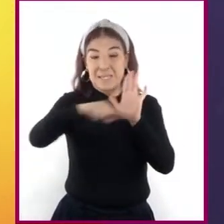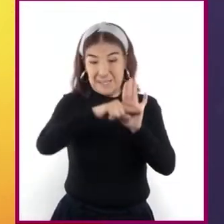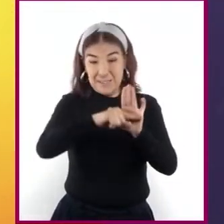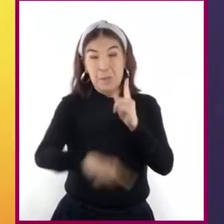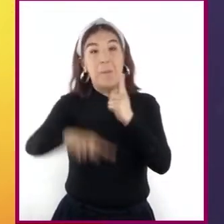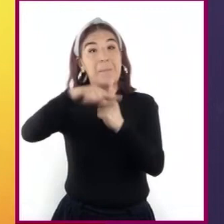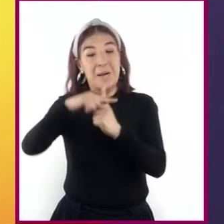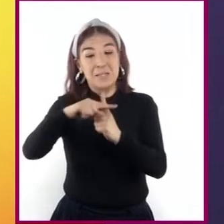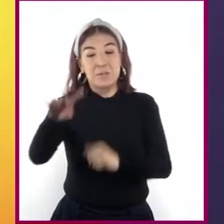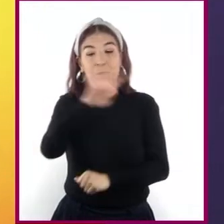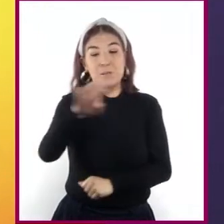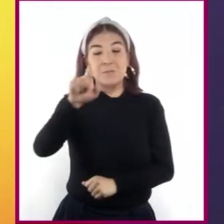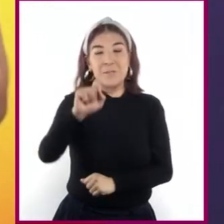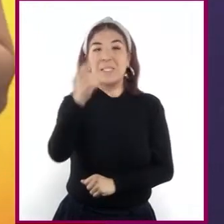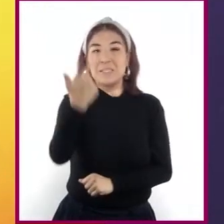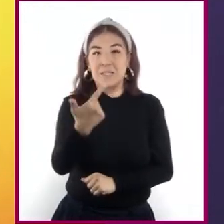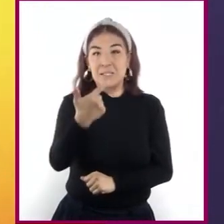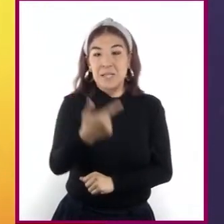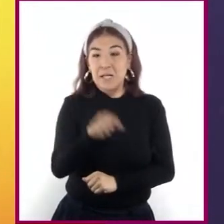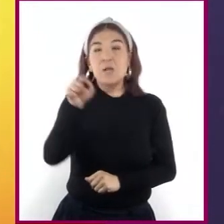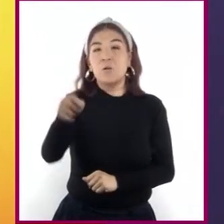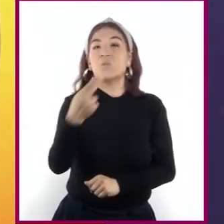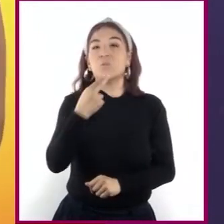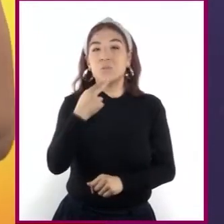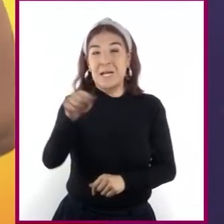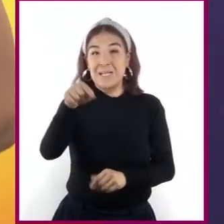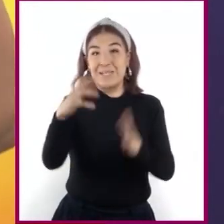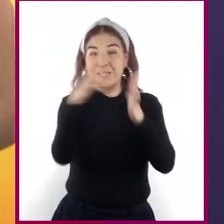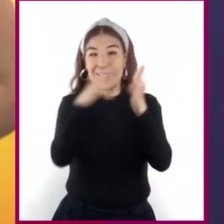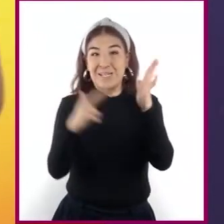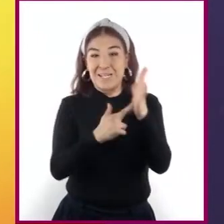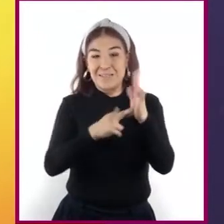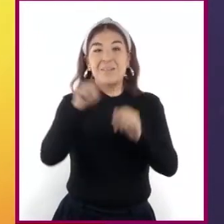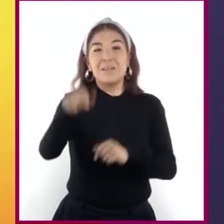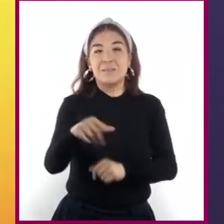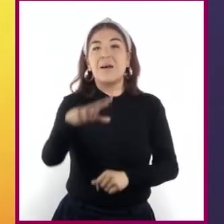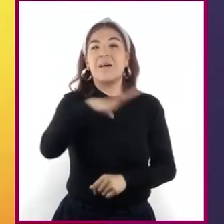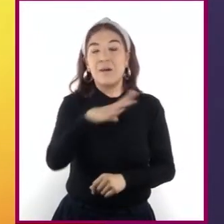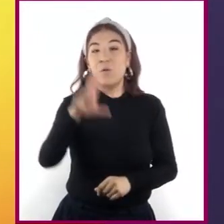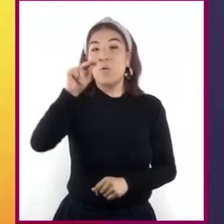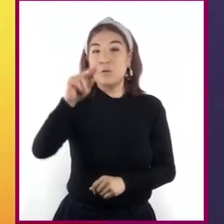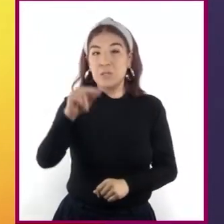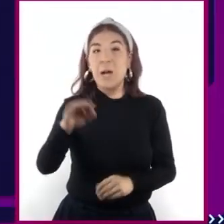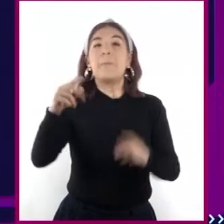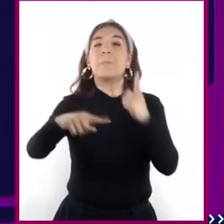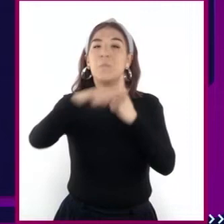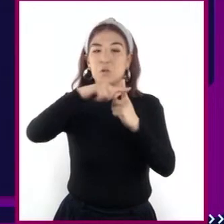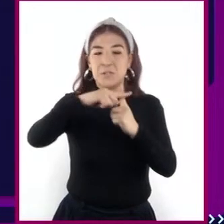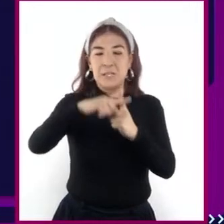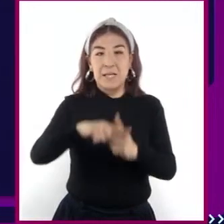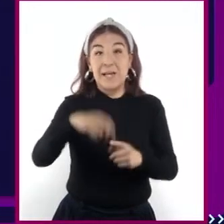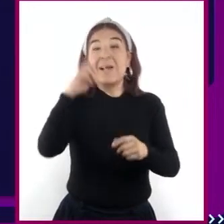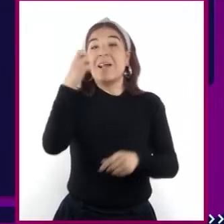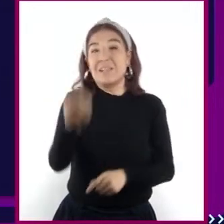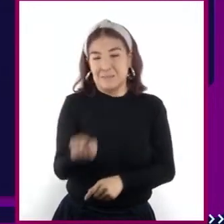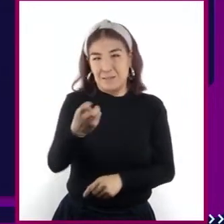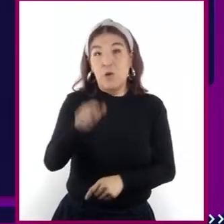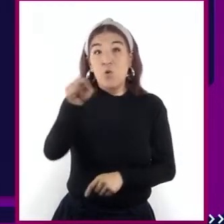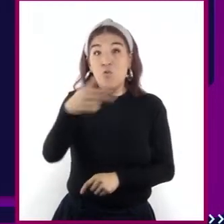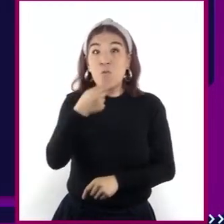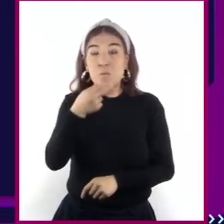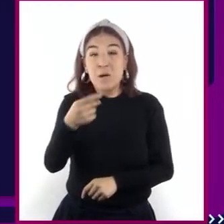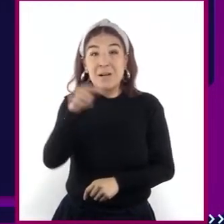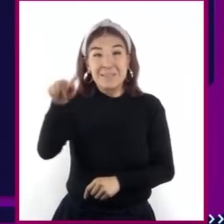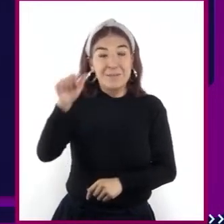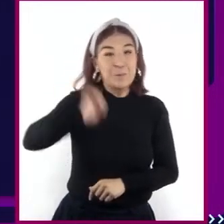más 427. Y utilizando la regla de adición obtenemos 80 positivo. Por lo tanto, Platón murió